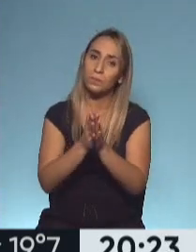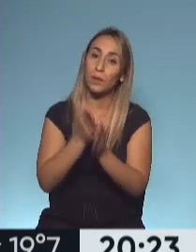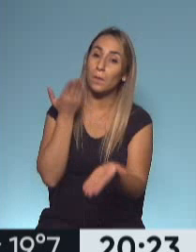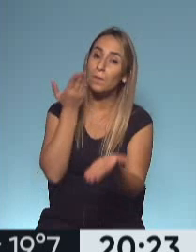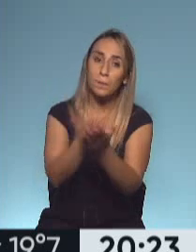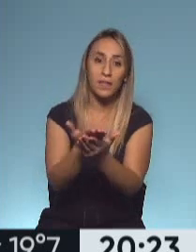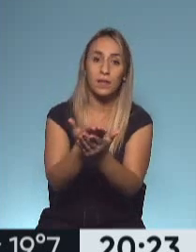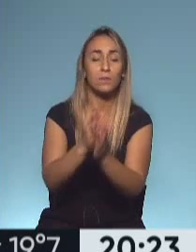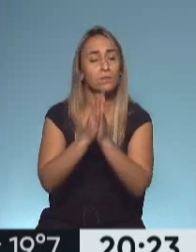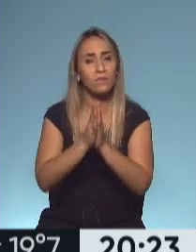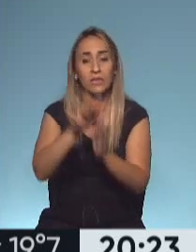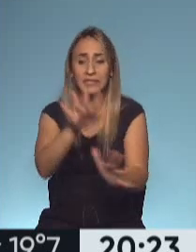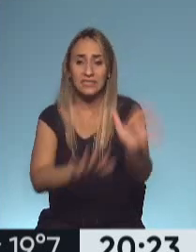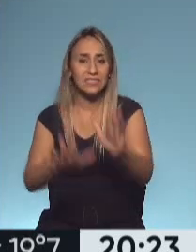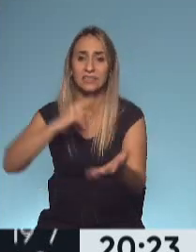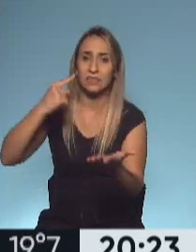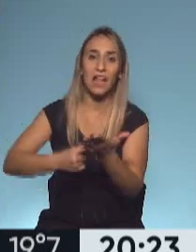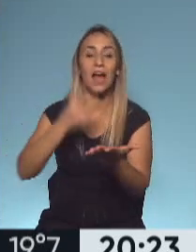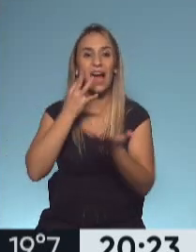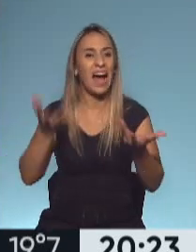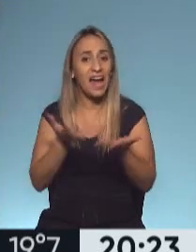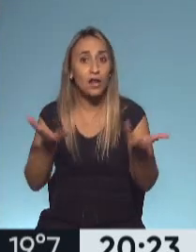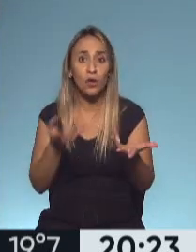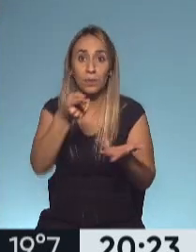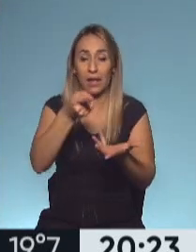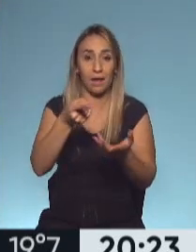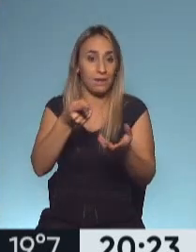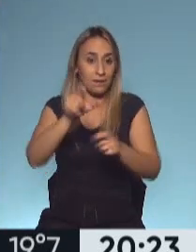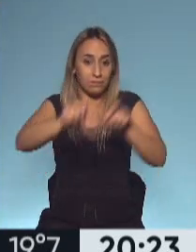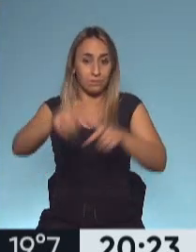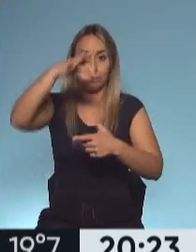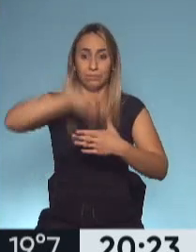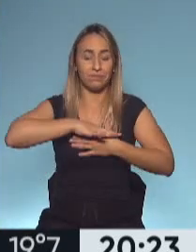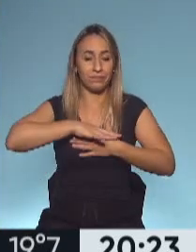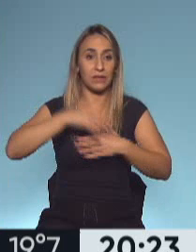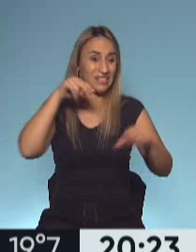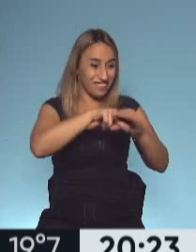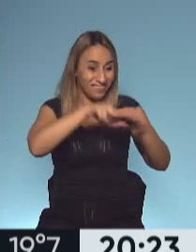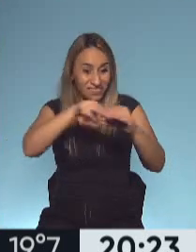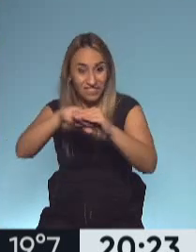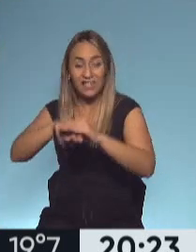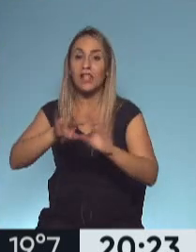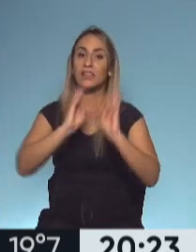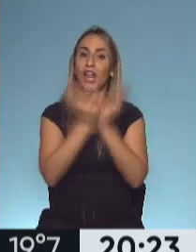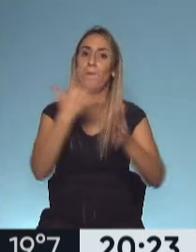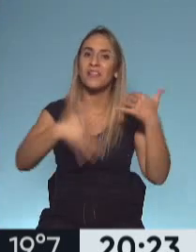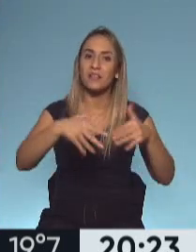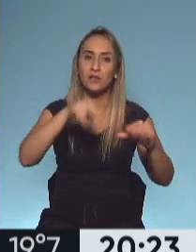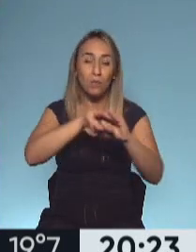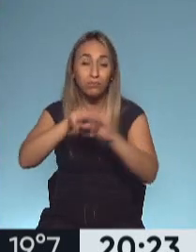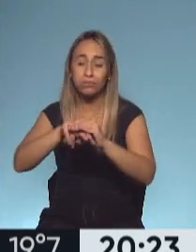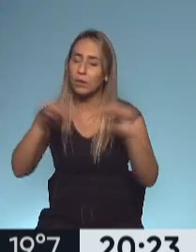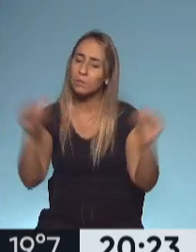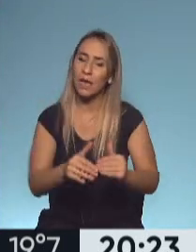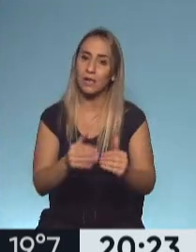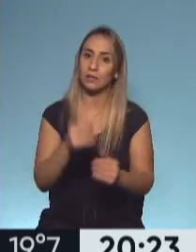algo para descomprimir la situación con respecto a las camas de las unidades de terapia intensiva. Y a propósito de este tema, lo repasamos